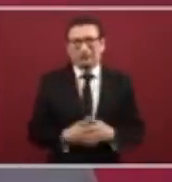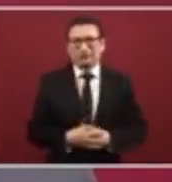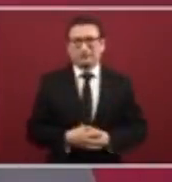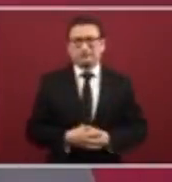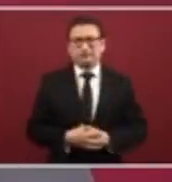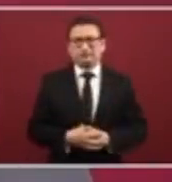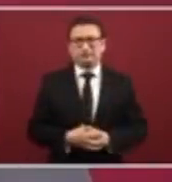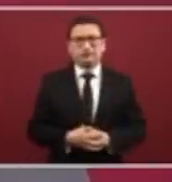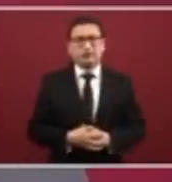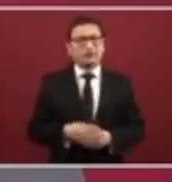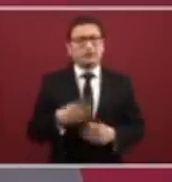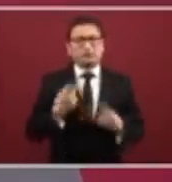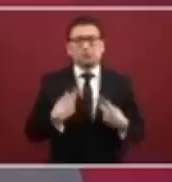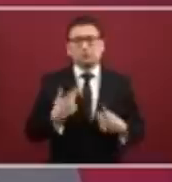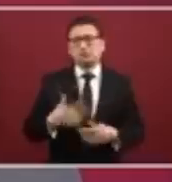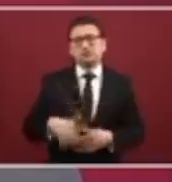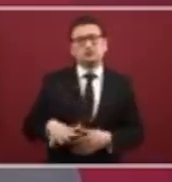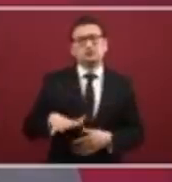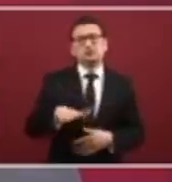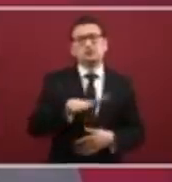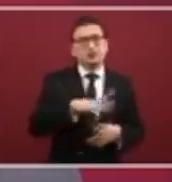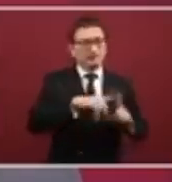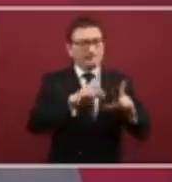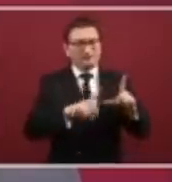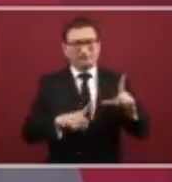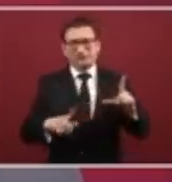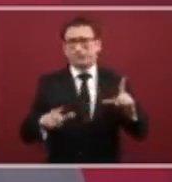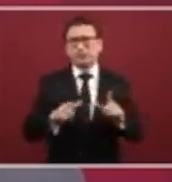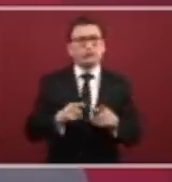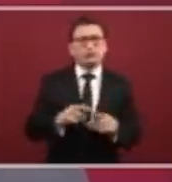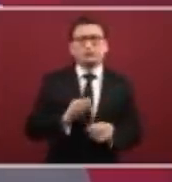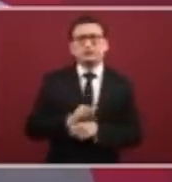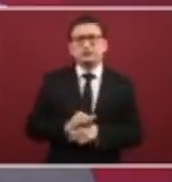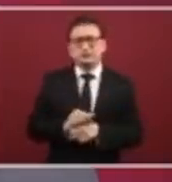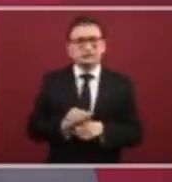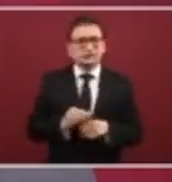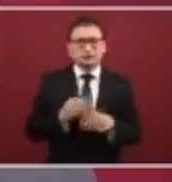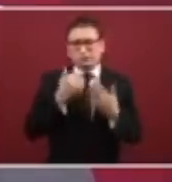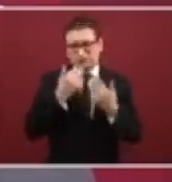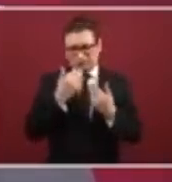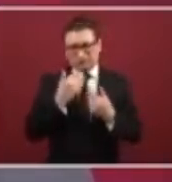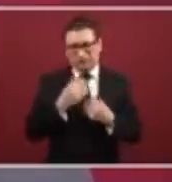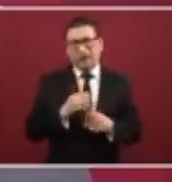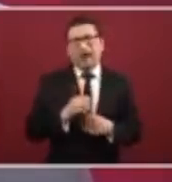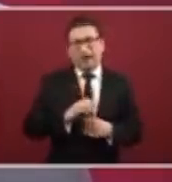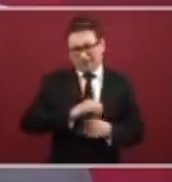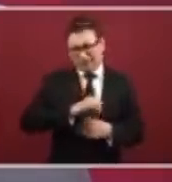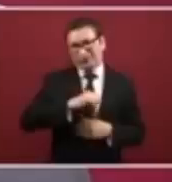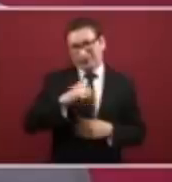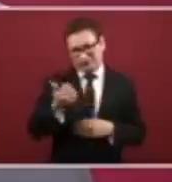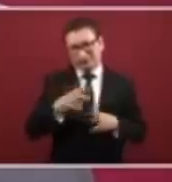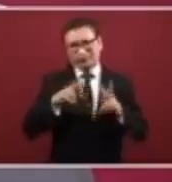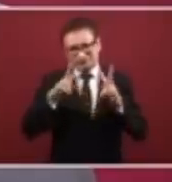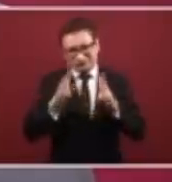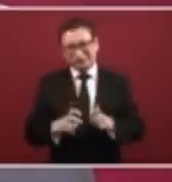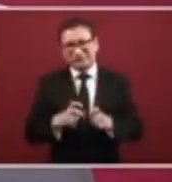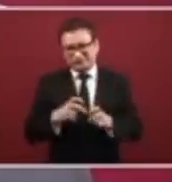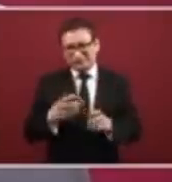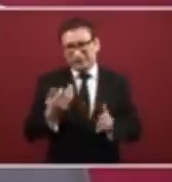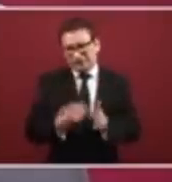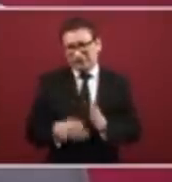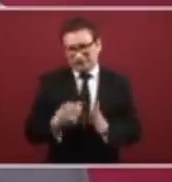para los ciudadanos en el país. Esa es otra cosa que no se